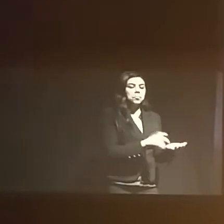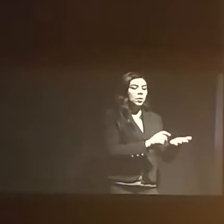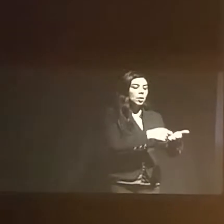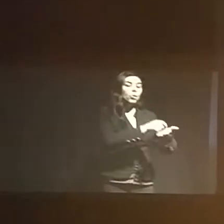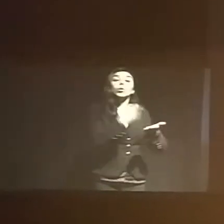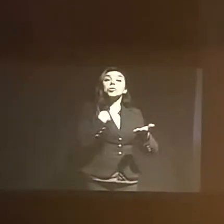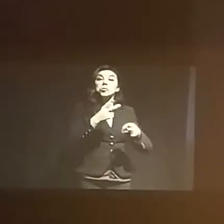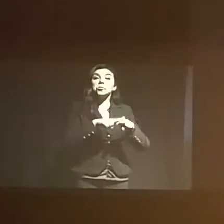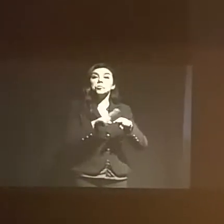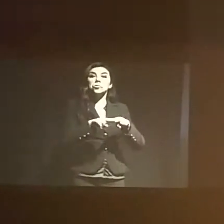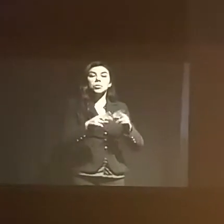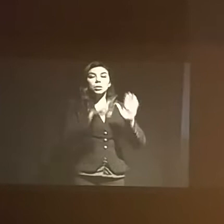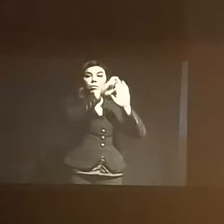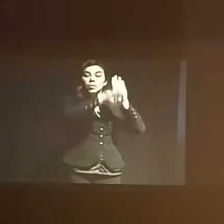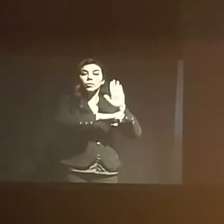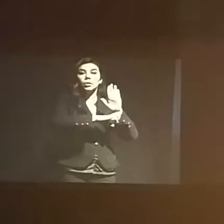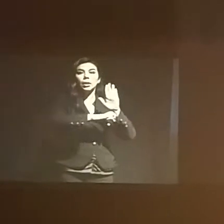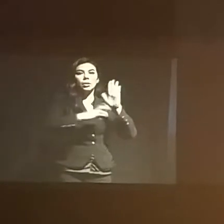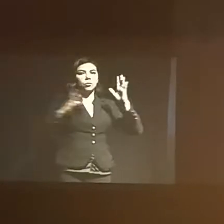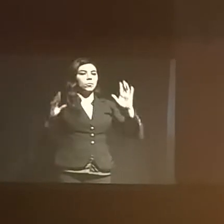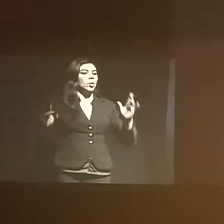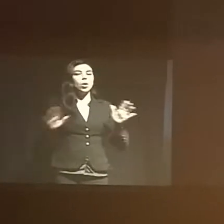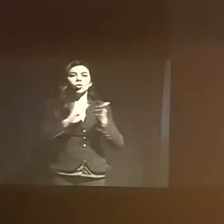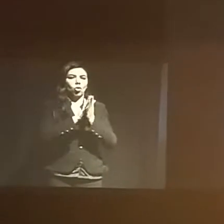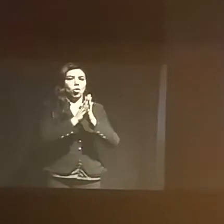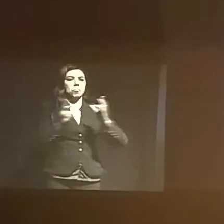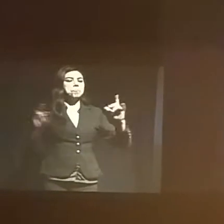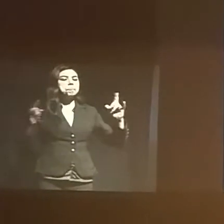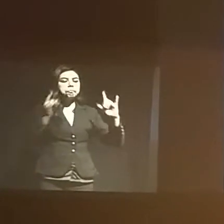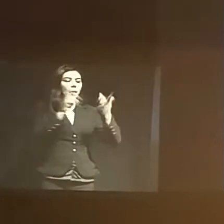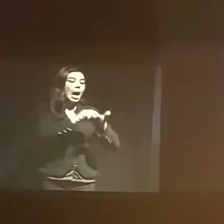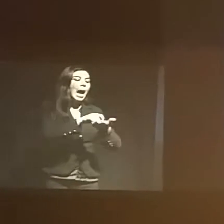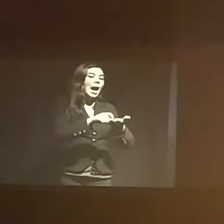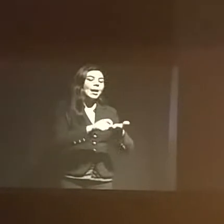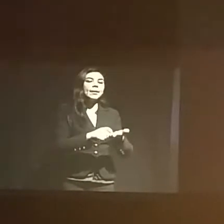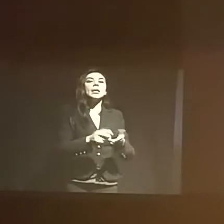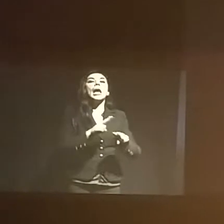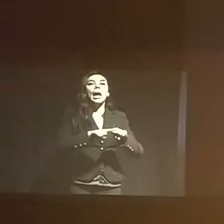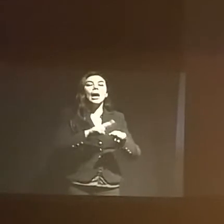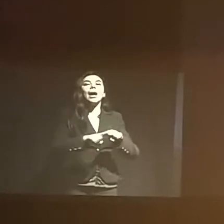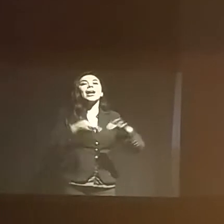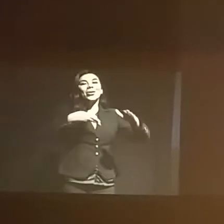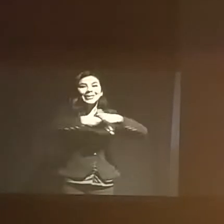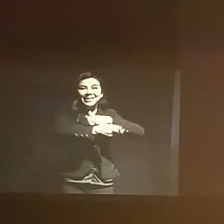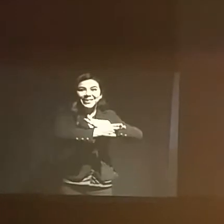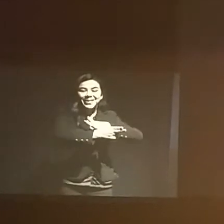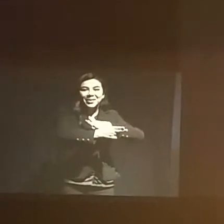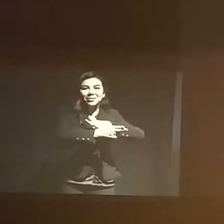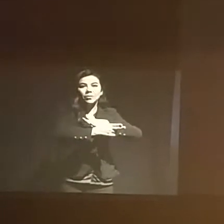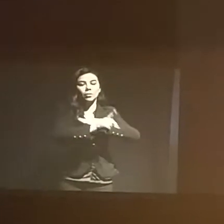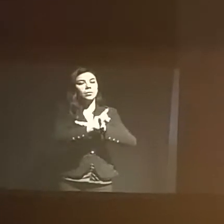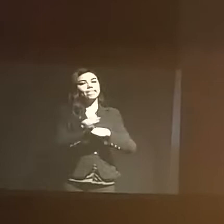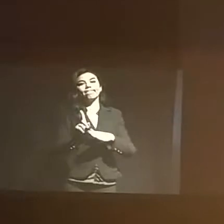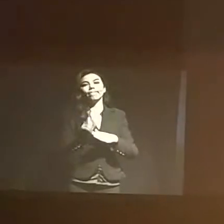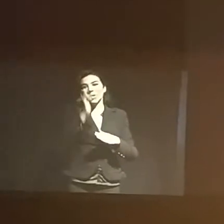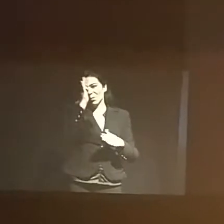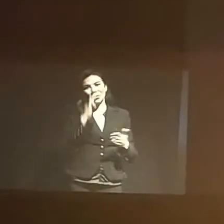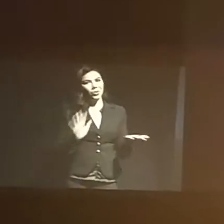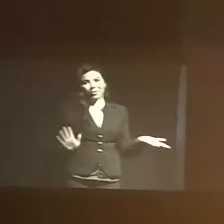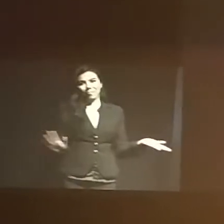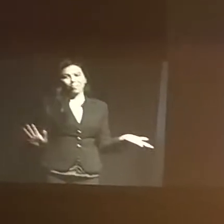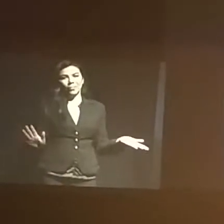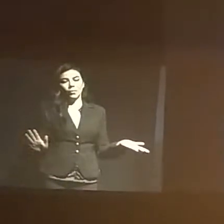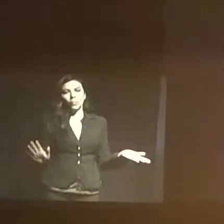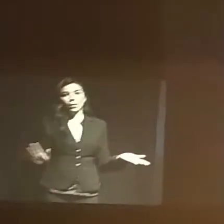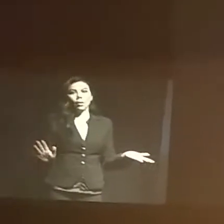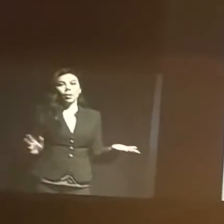tú hiciste tu proyecto entero armado y te dicen, hágalo accesible, no funciona.